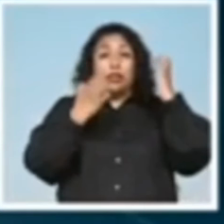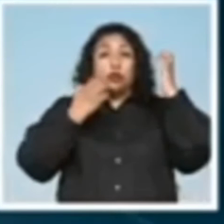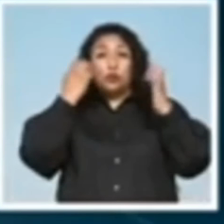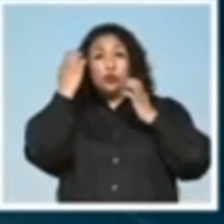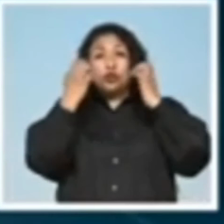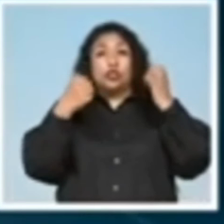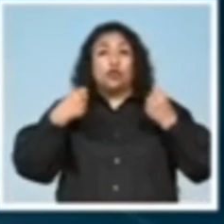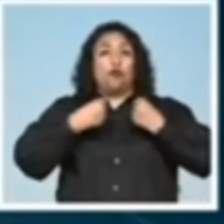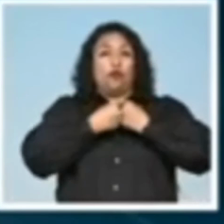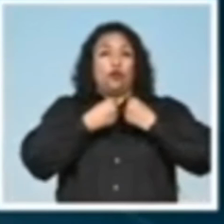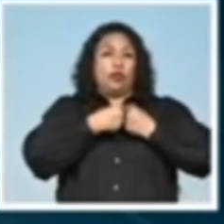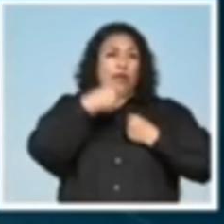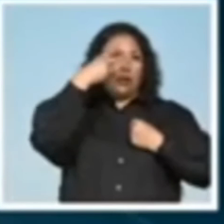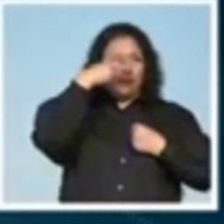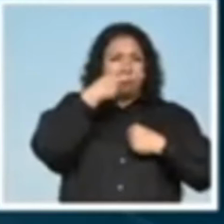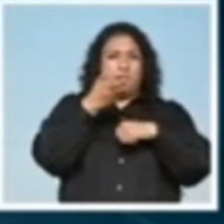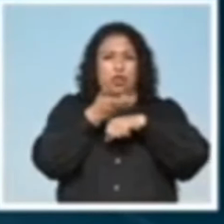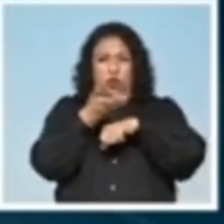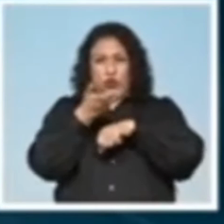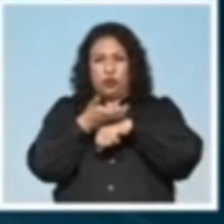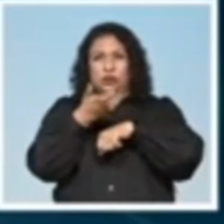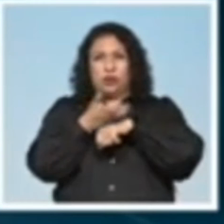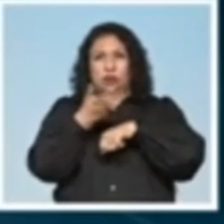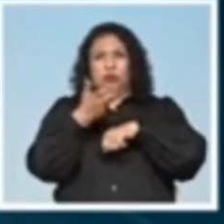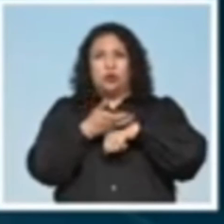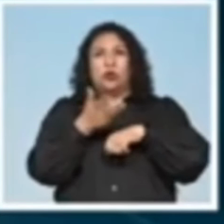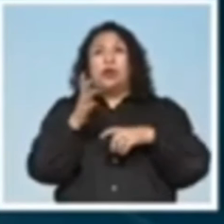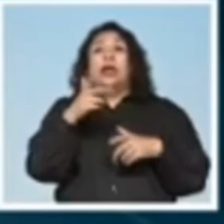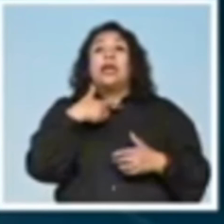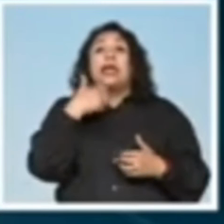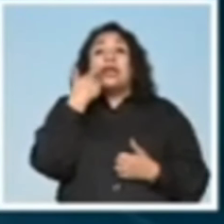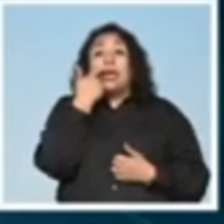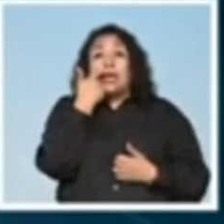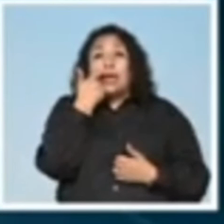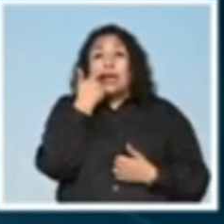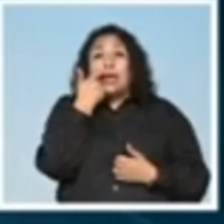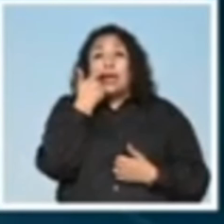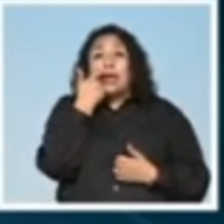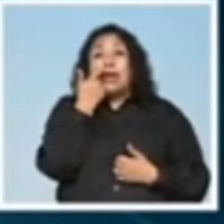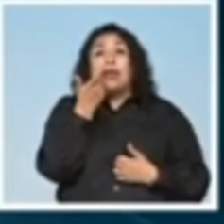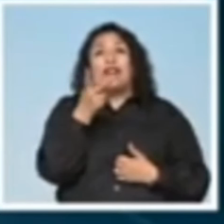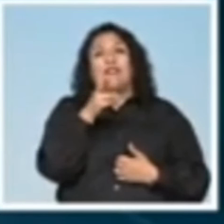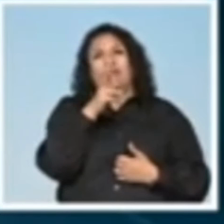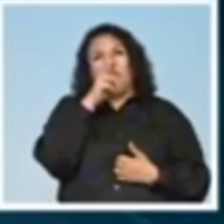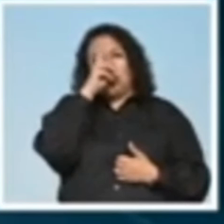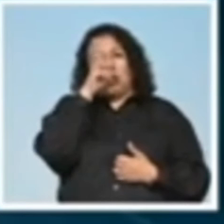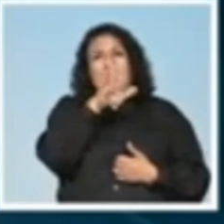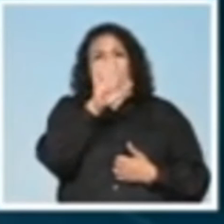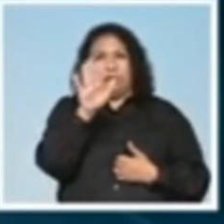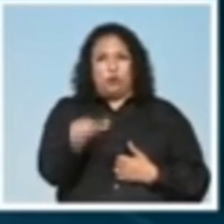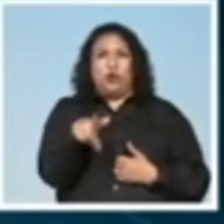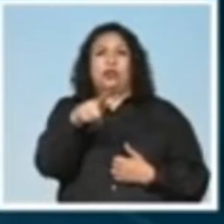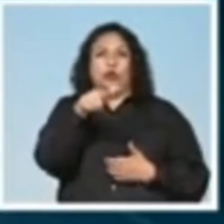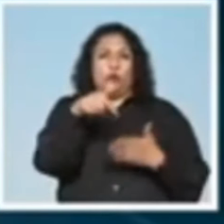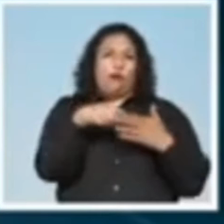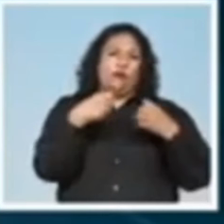de la frontera entre México y Estados Unidos, y lo que quería decir era la violencia y las muertes en